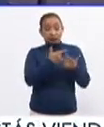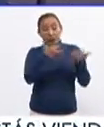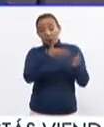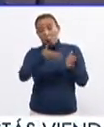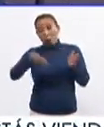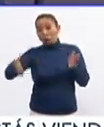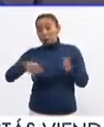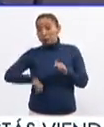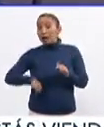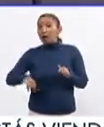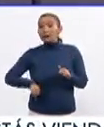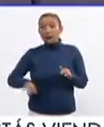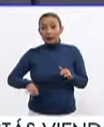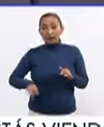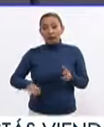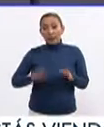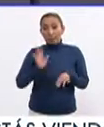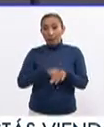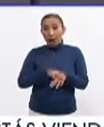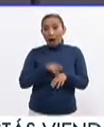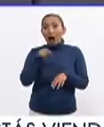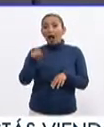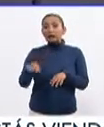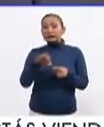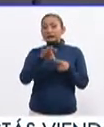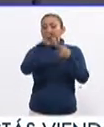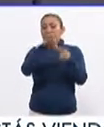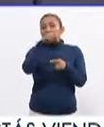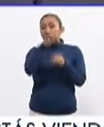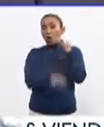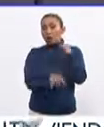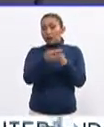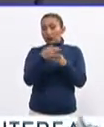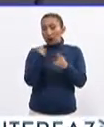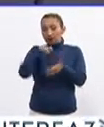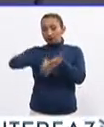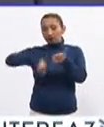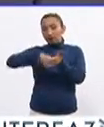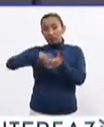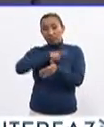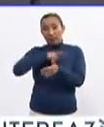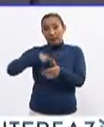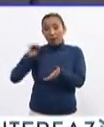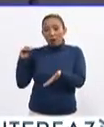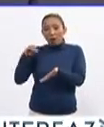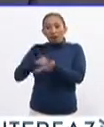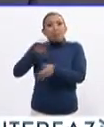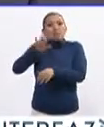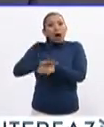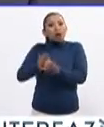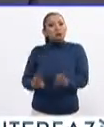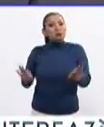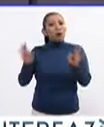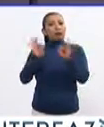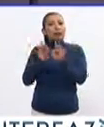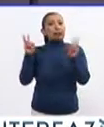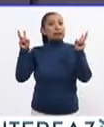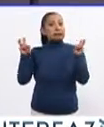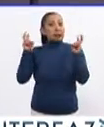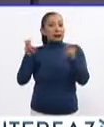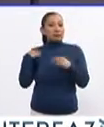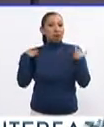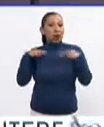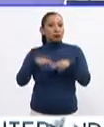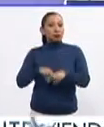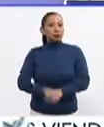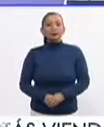es muy interesante y sobre todo destacar que en este último ajuste pues tiene que ver un peso importante en lo que es el